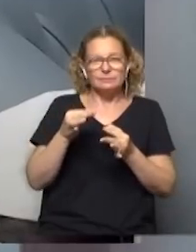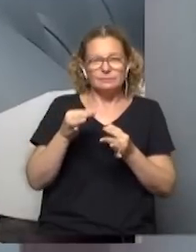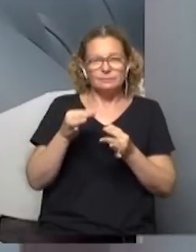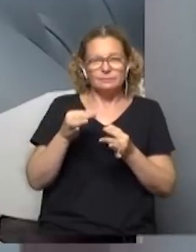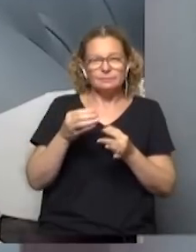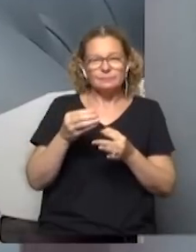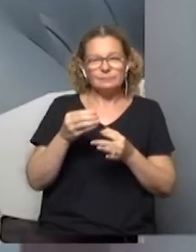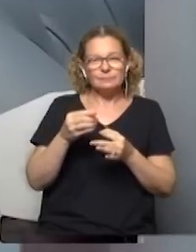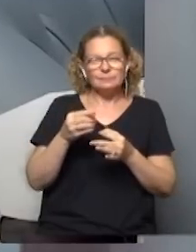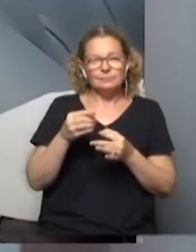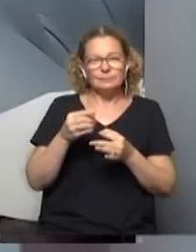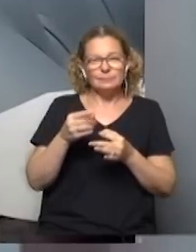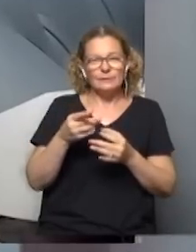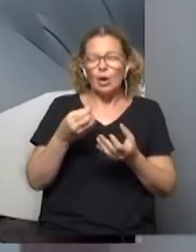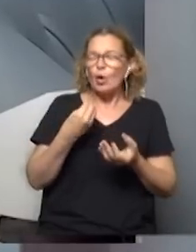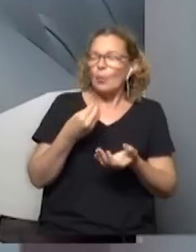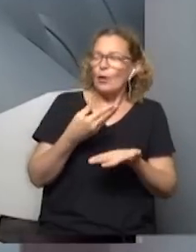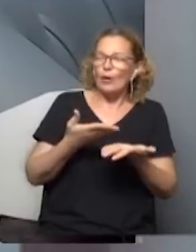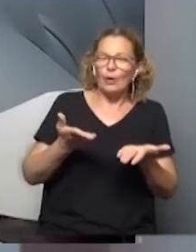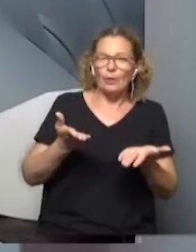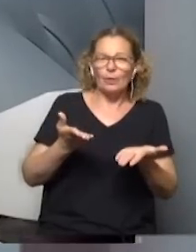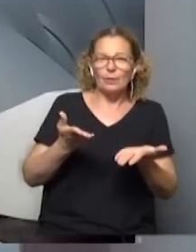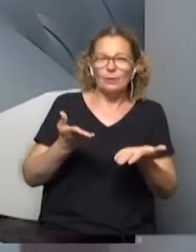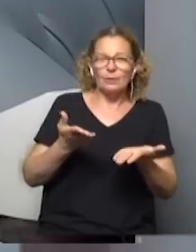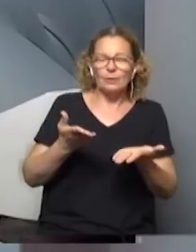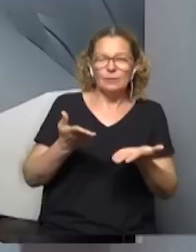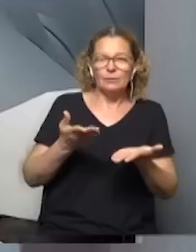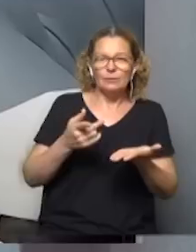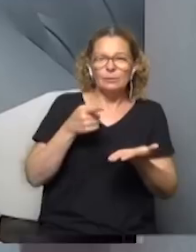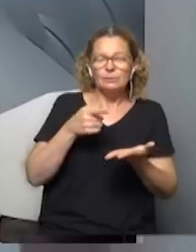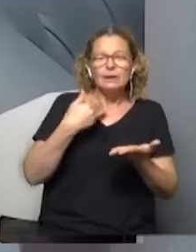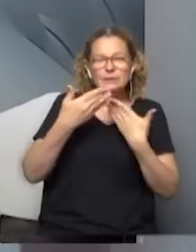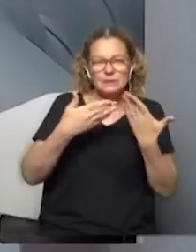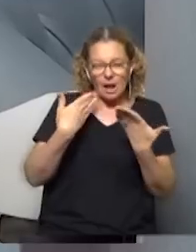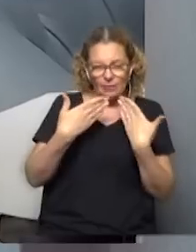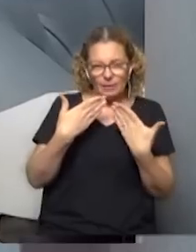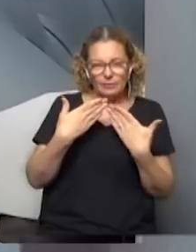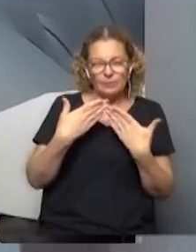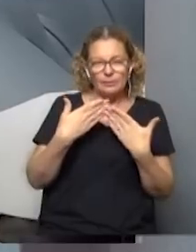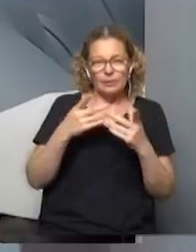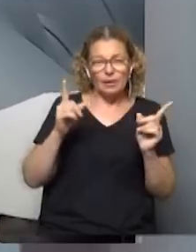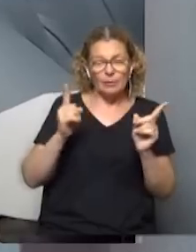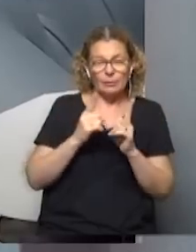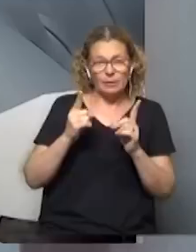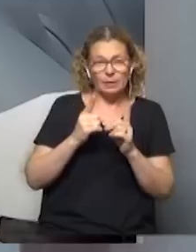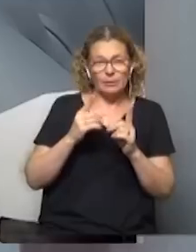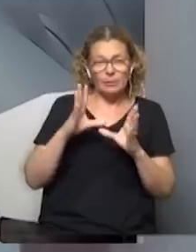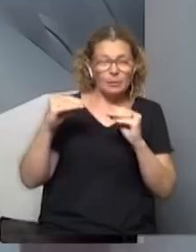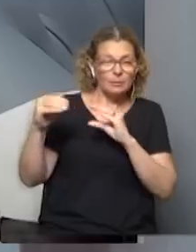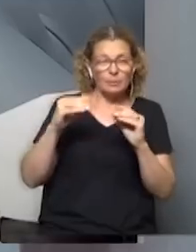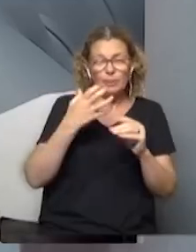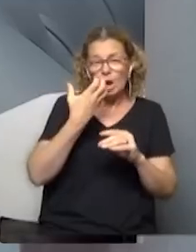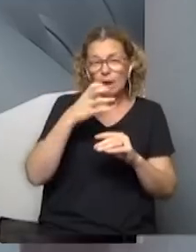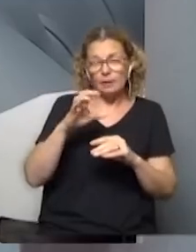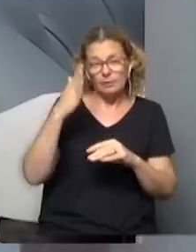que están como usted Sigue hablando que en breve Si siguen mucho los